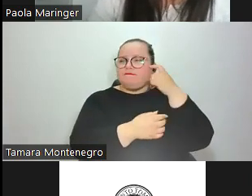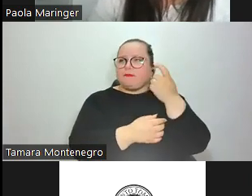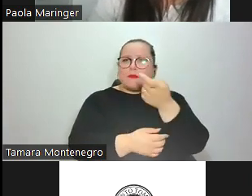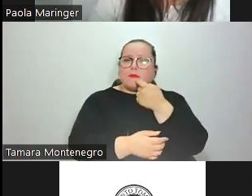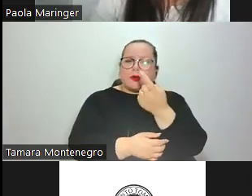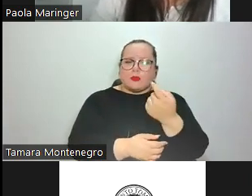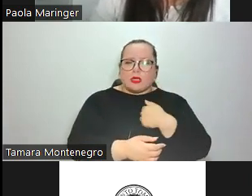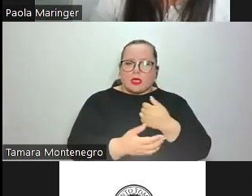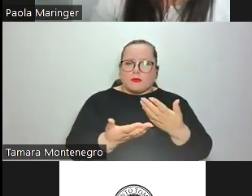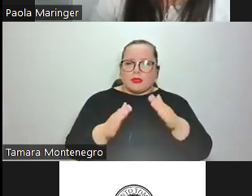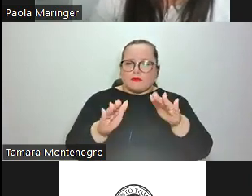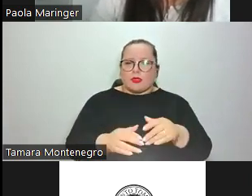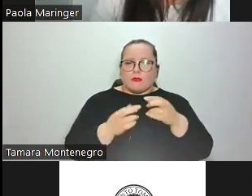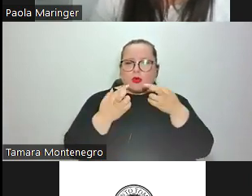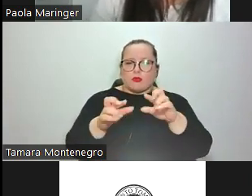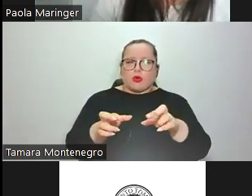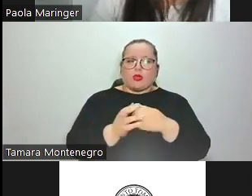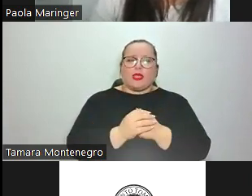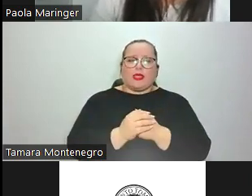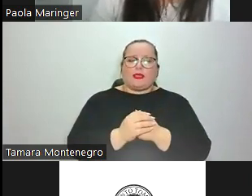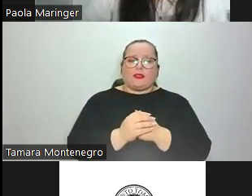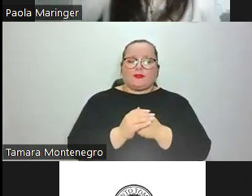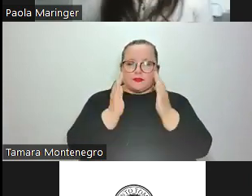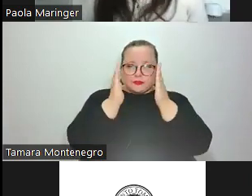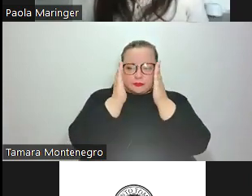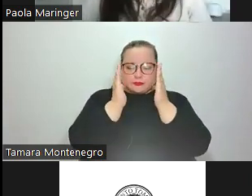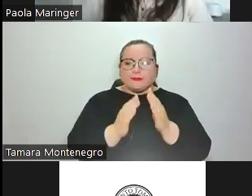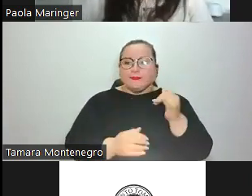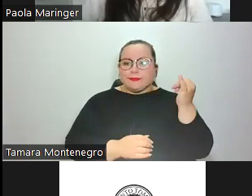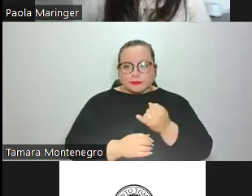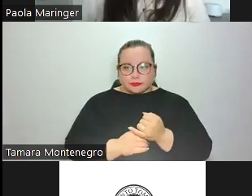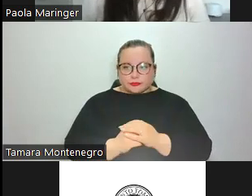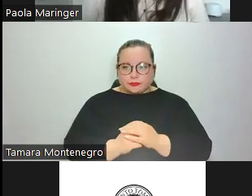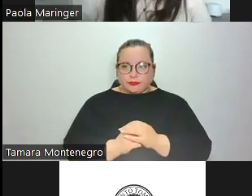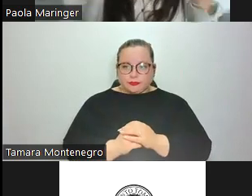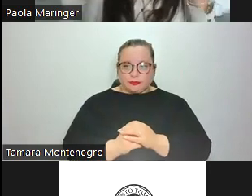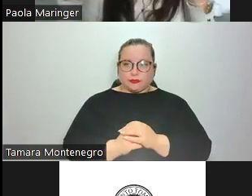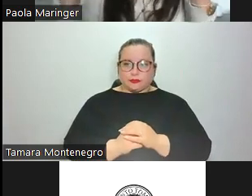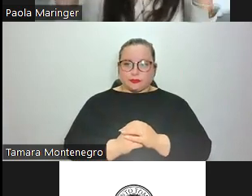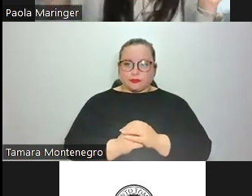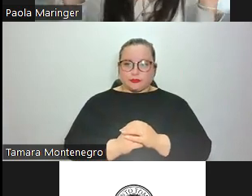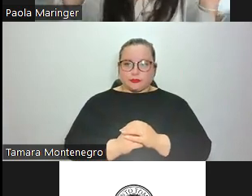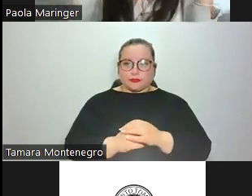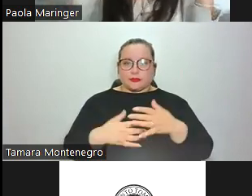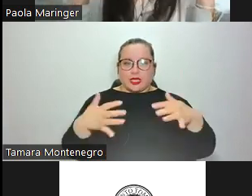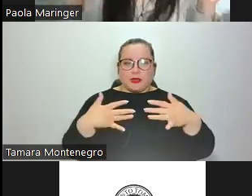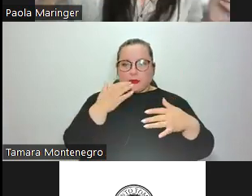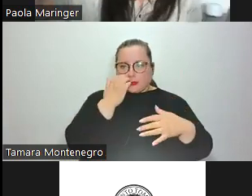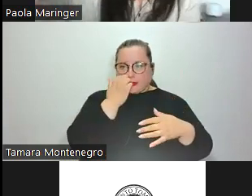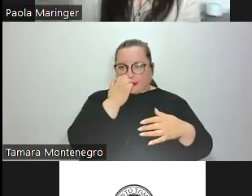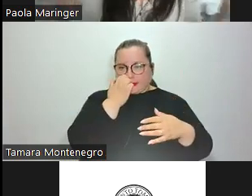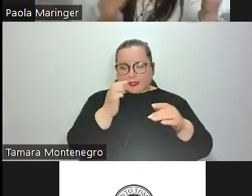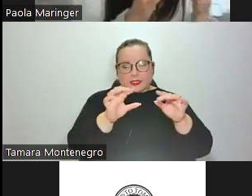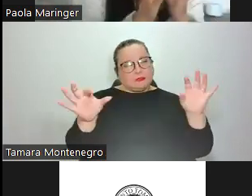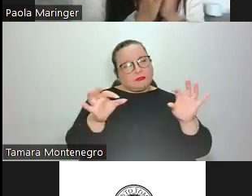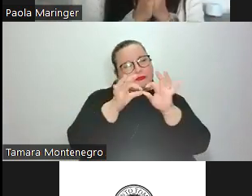nuevo, en las oportunidades. Aquí siempre es tan importante el link que hiciste. Me quedé